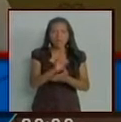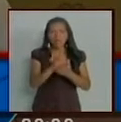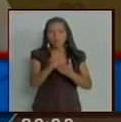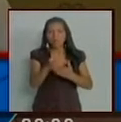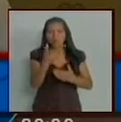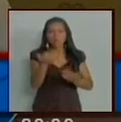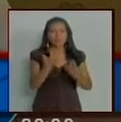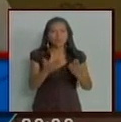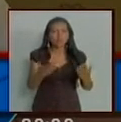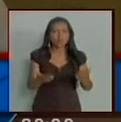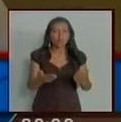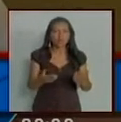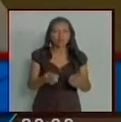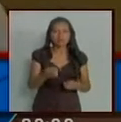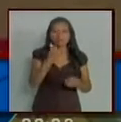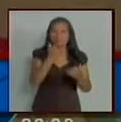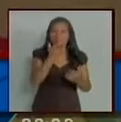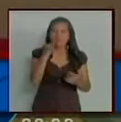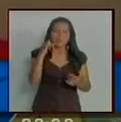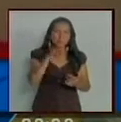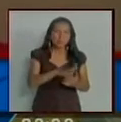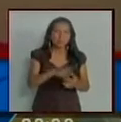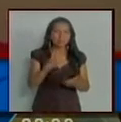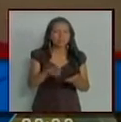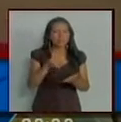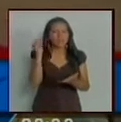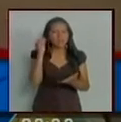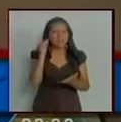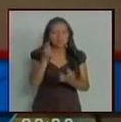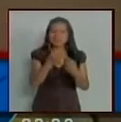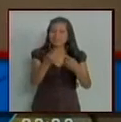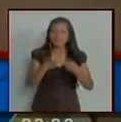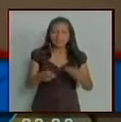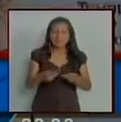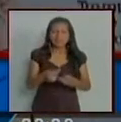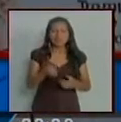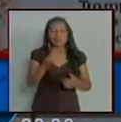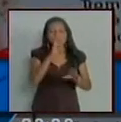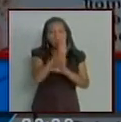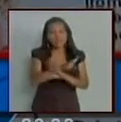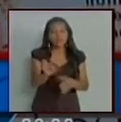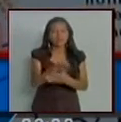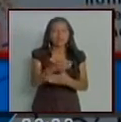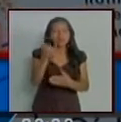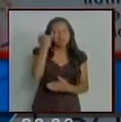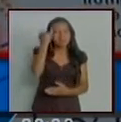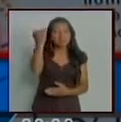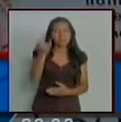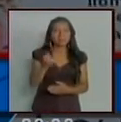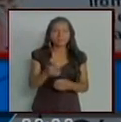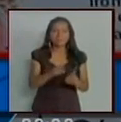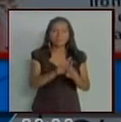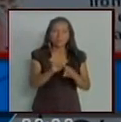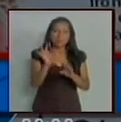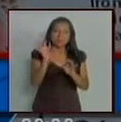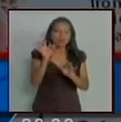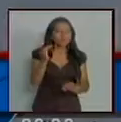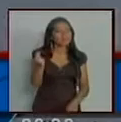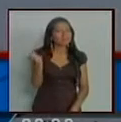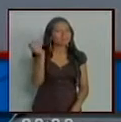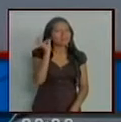uso. Seguramente los niños son muy traviesos y se van colocando cosas dentro del oído,